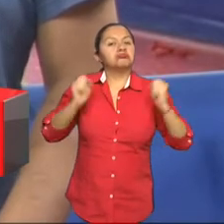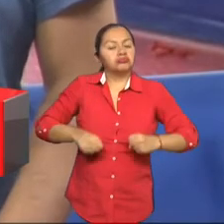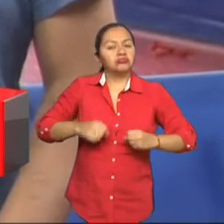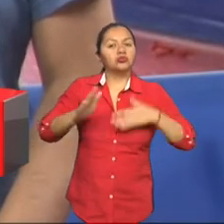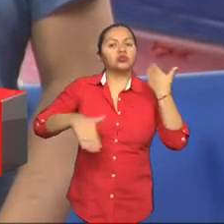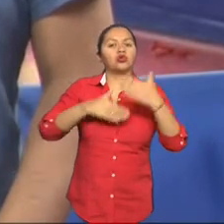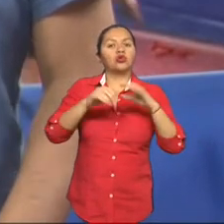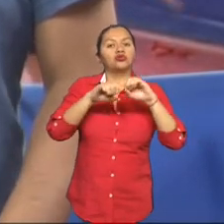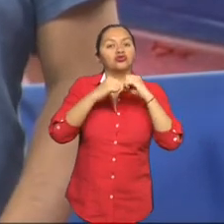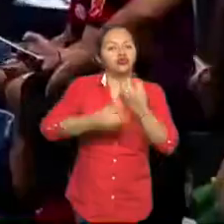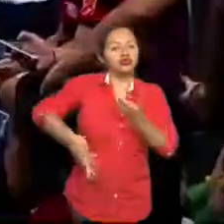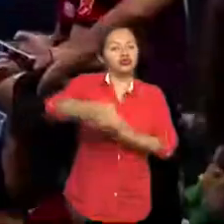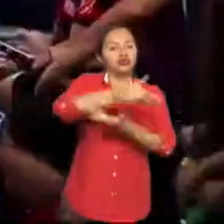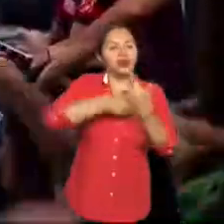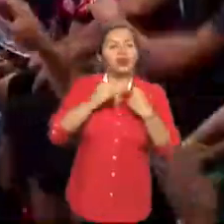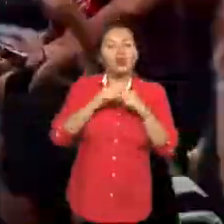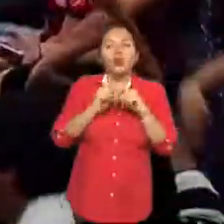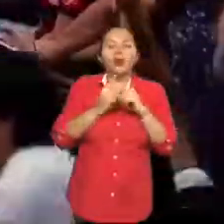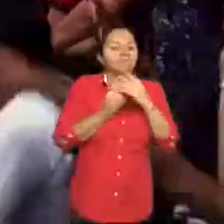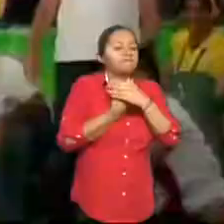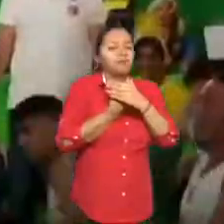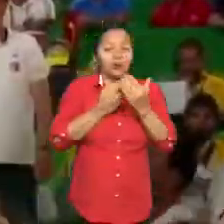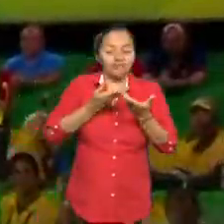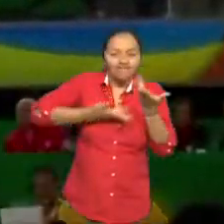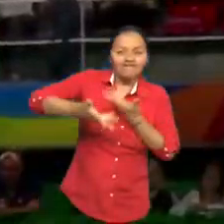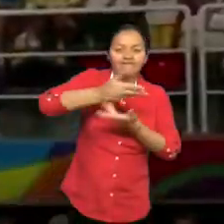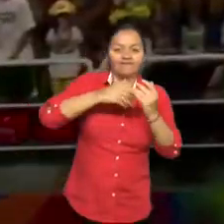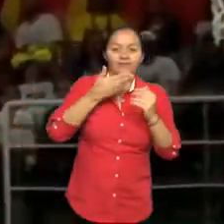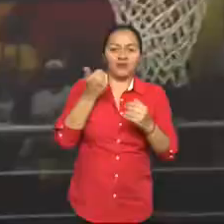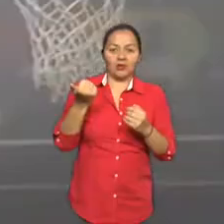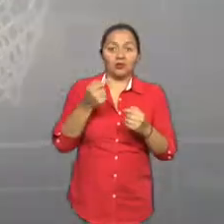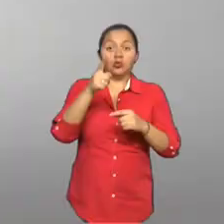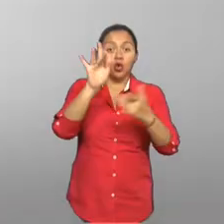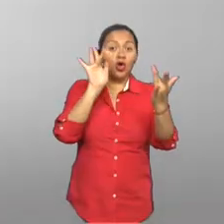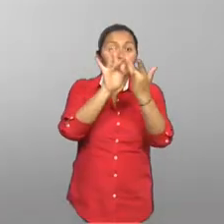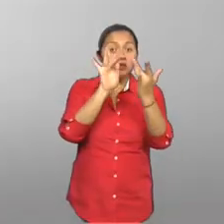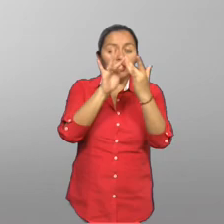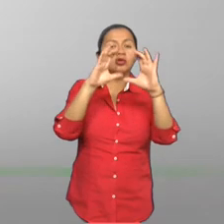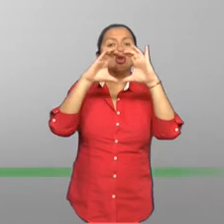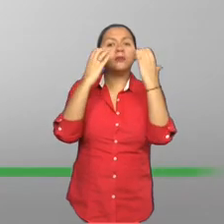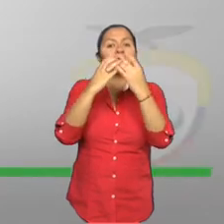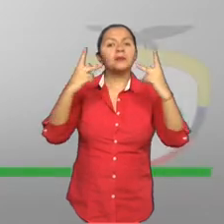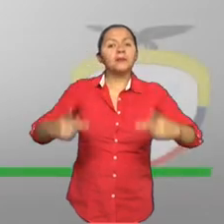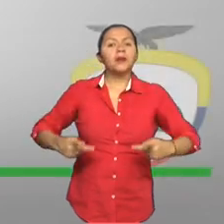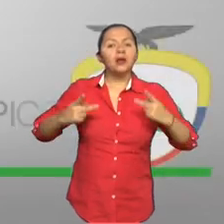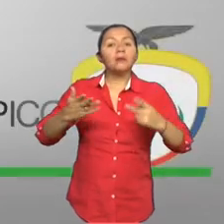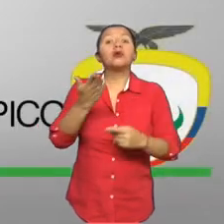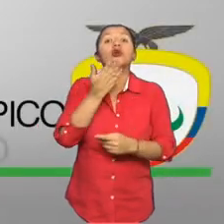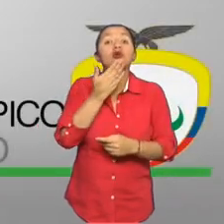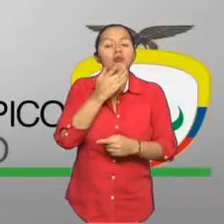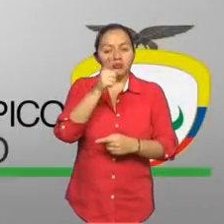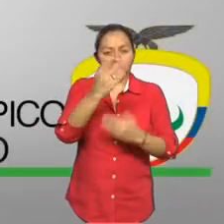más sociables. Para contactarte con el Comité Paralímpico Ecuatoriano, puedes comunicarte al teléfono